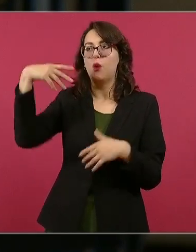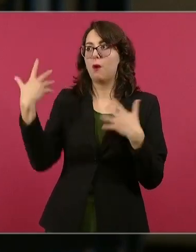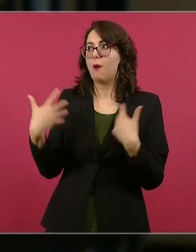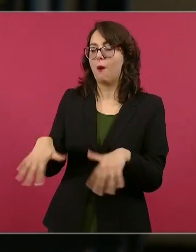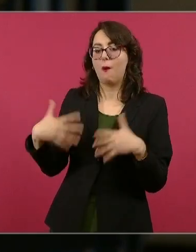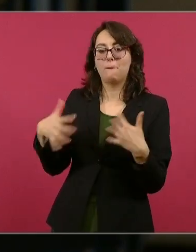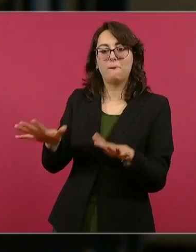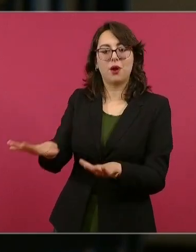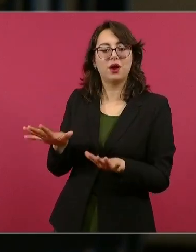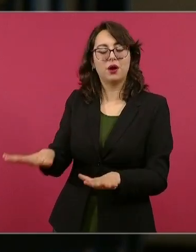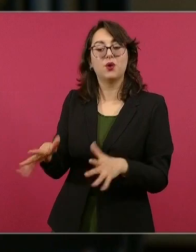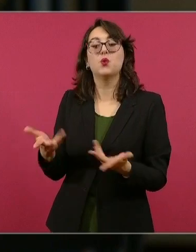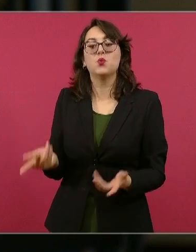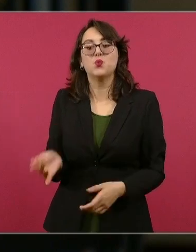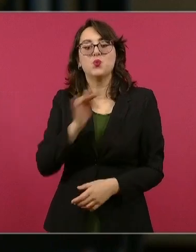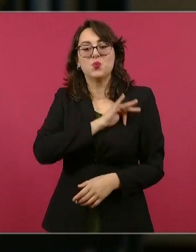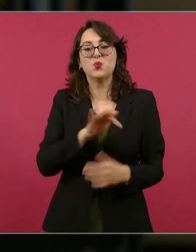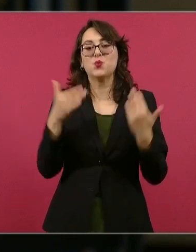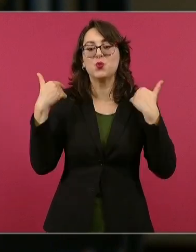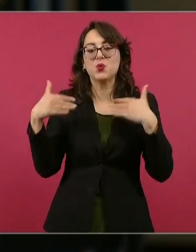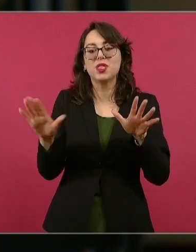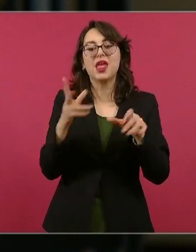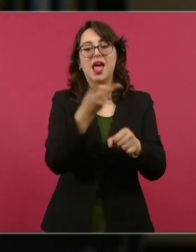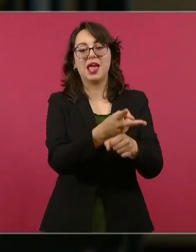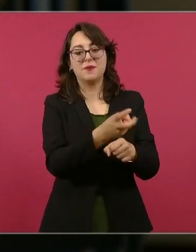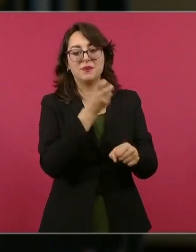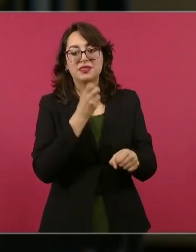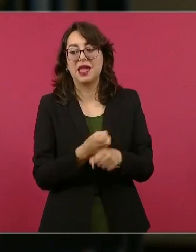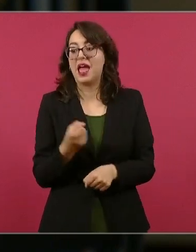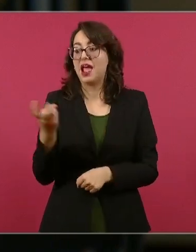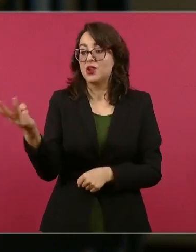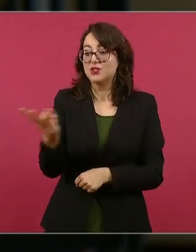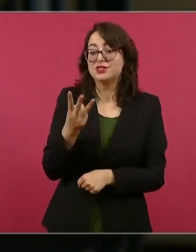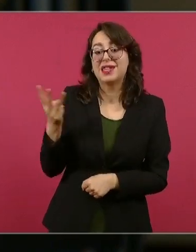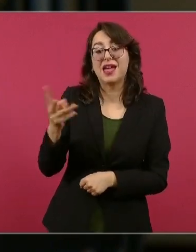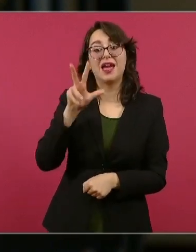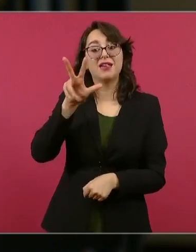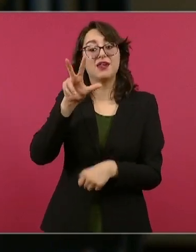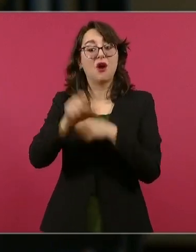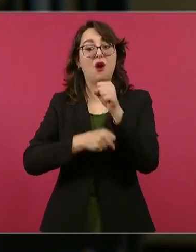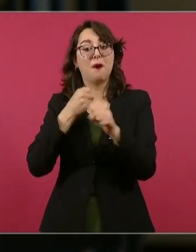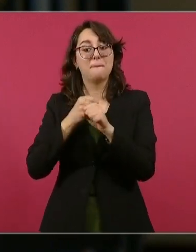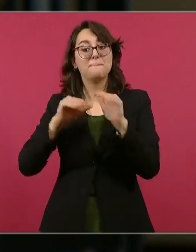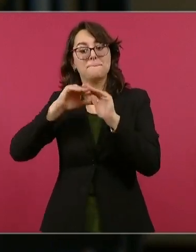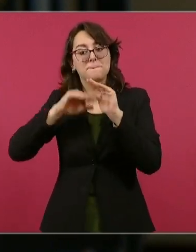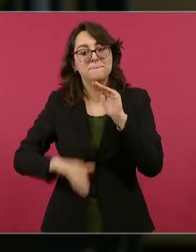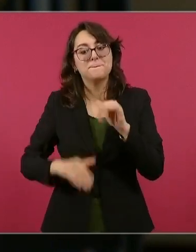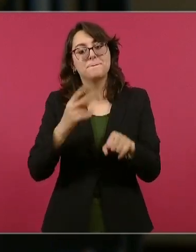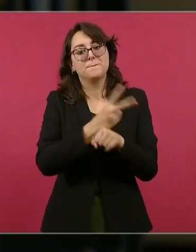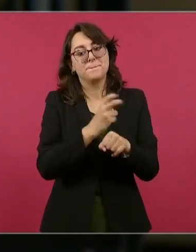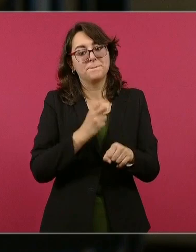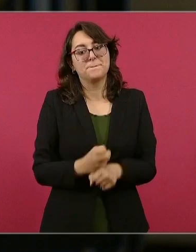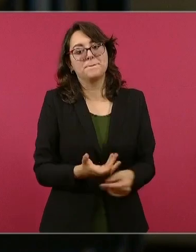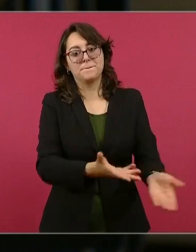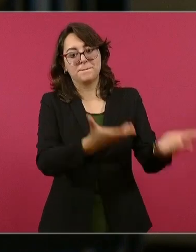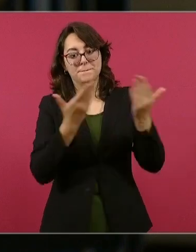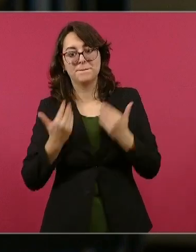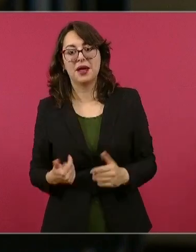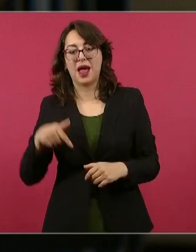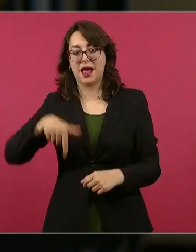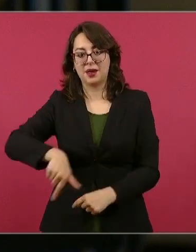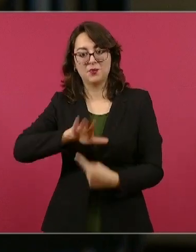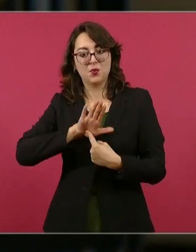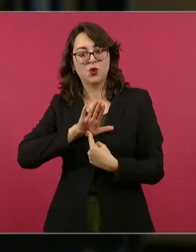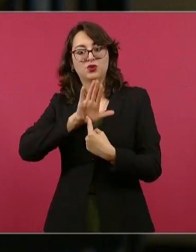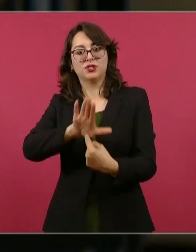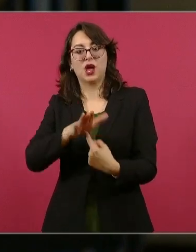presidente, si usted podría invitar a estos jóvenes adolescentes, todos son menores de edad, a que vinieran a México y pudieran dar una exhibición,